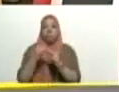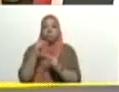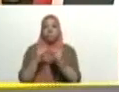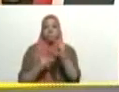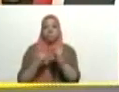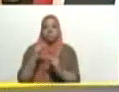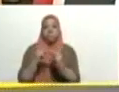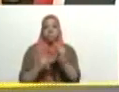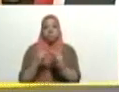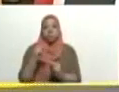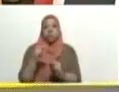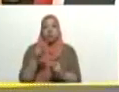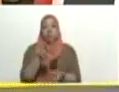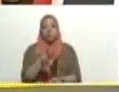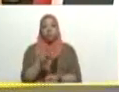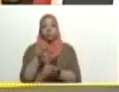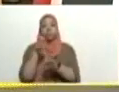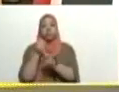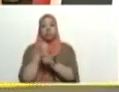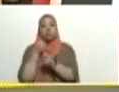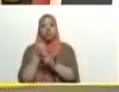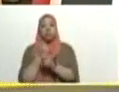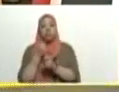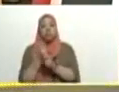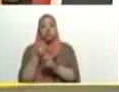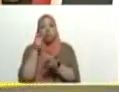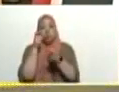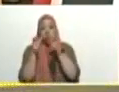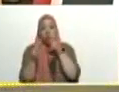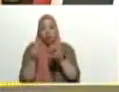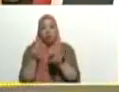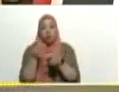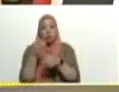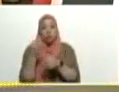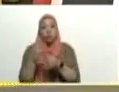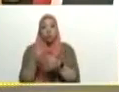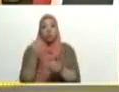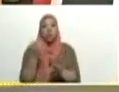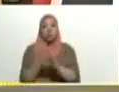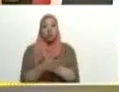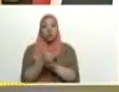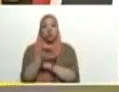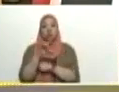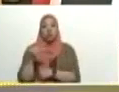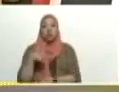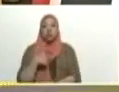los salarios de los trabajadores, para la seguridad social,